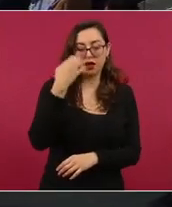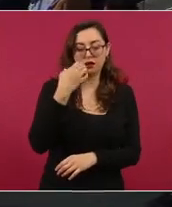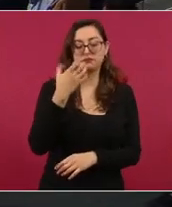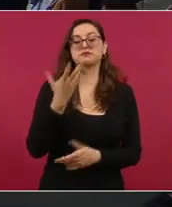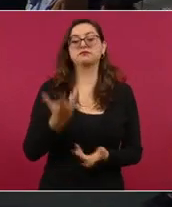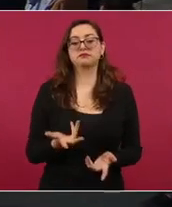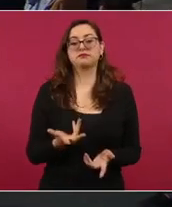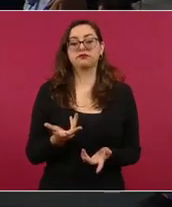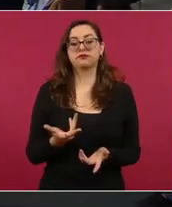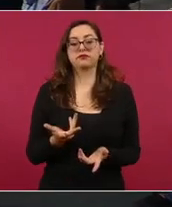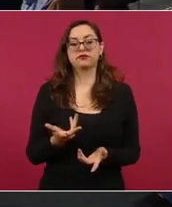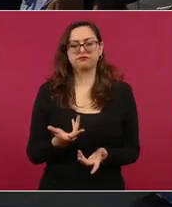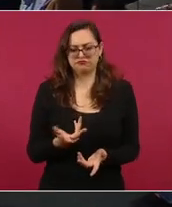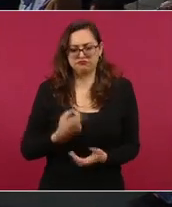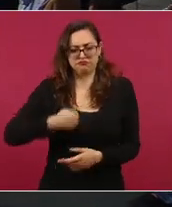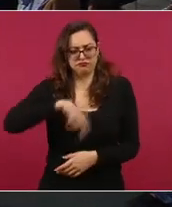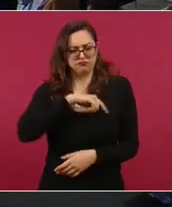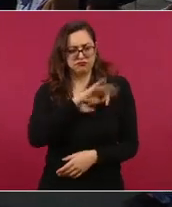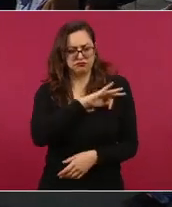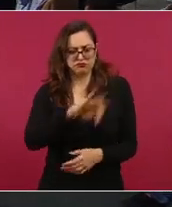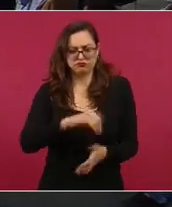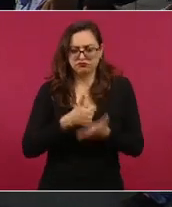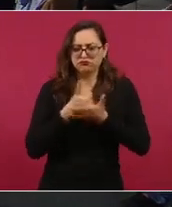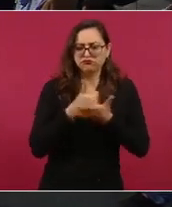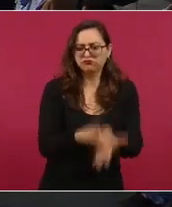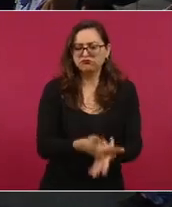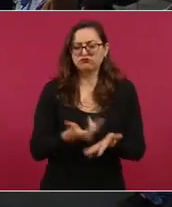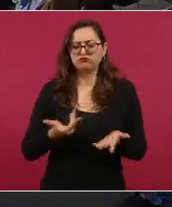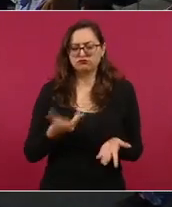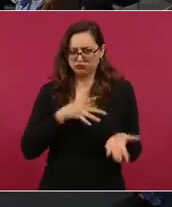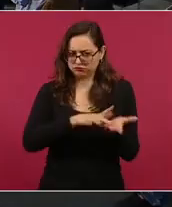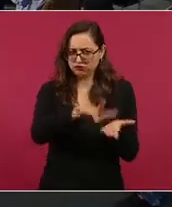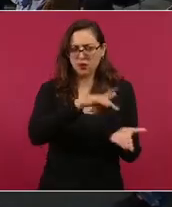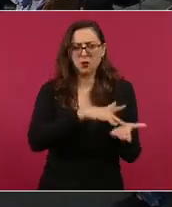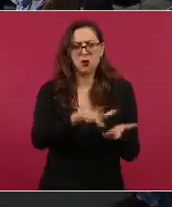Incluso nosotros hasta ayudamos en eso.